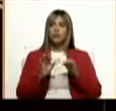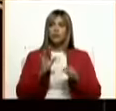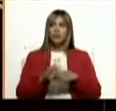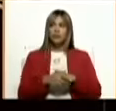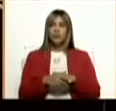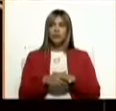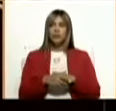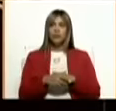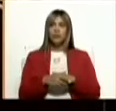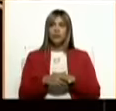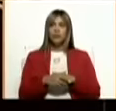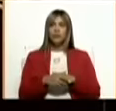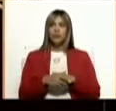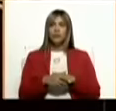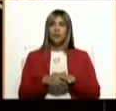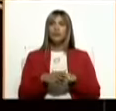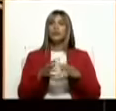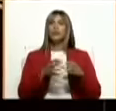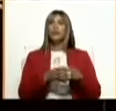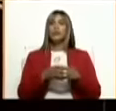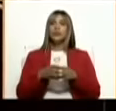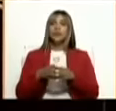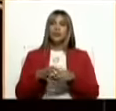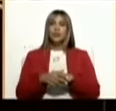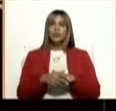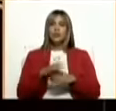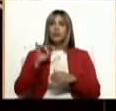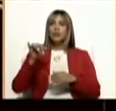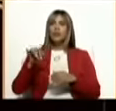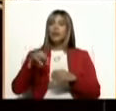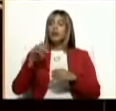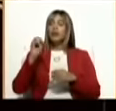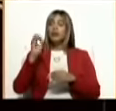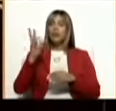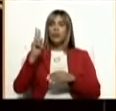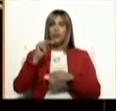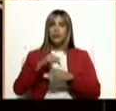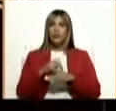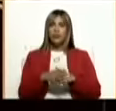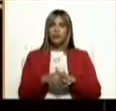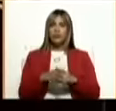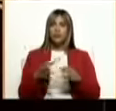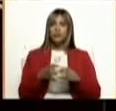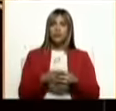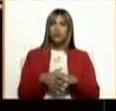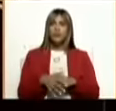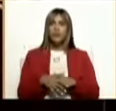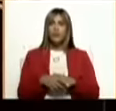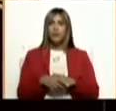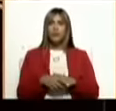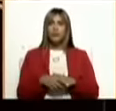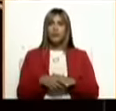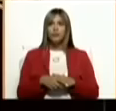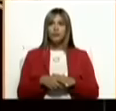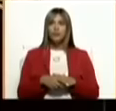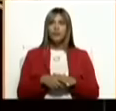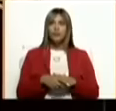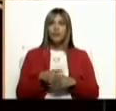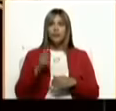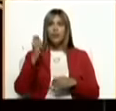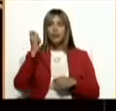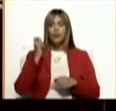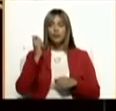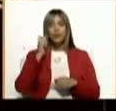hoy, Junta Directiva de la Asamblea Nacional de la República Bolivariana de Venezuela,